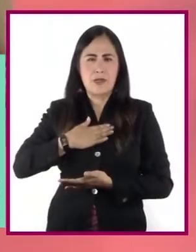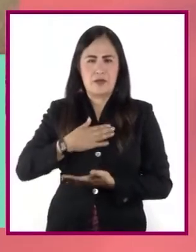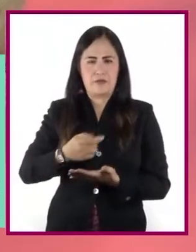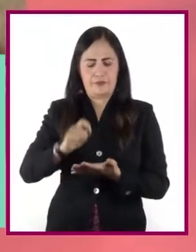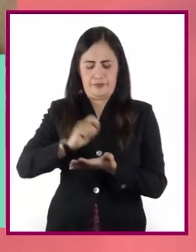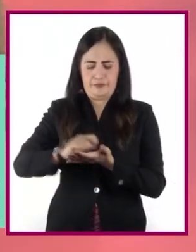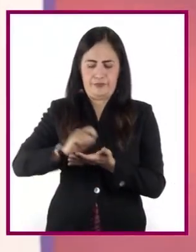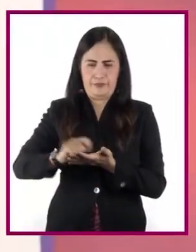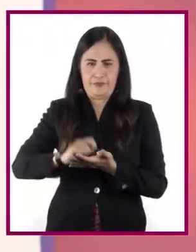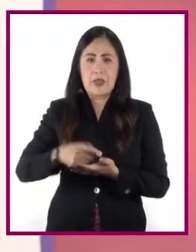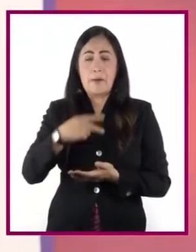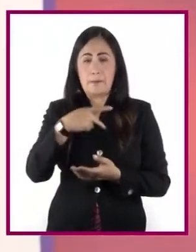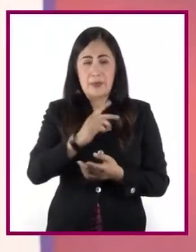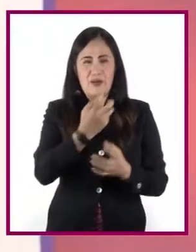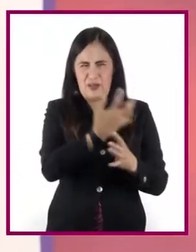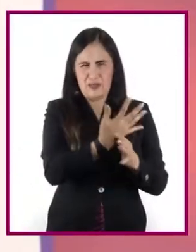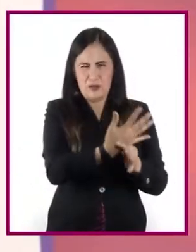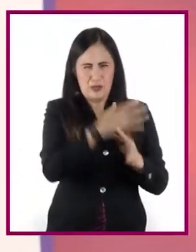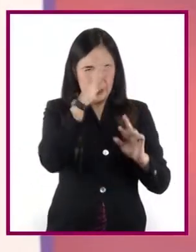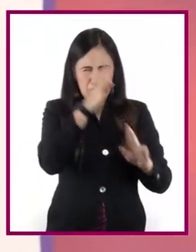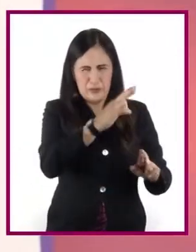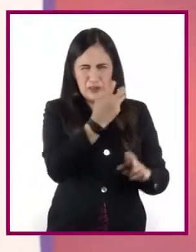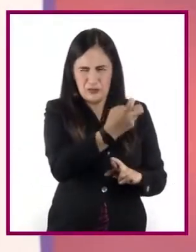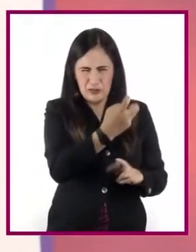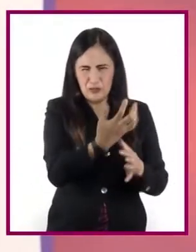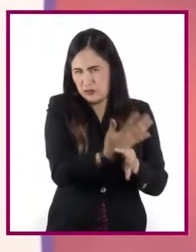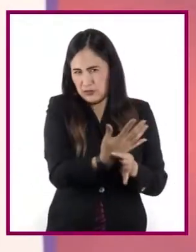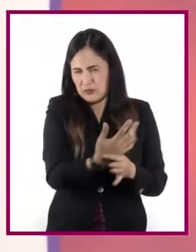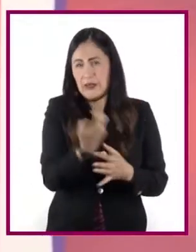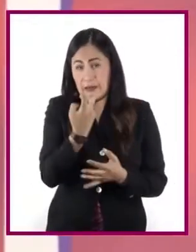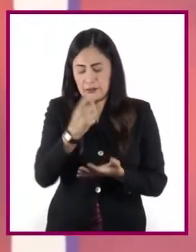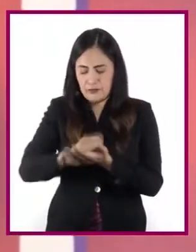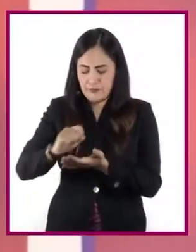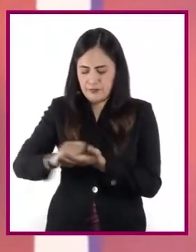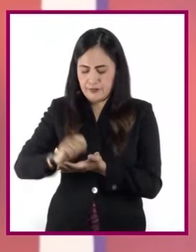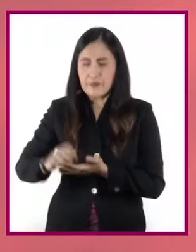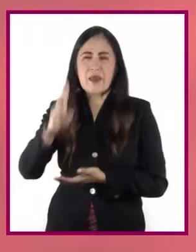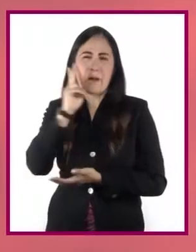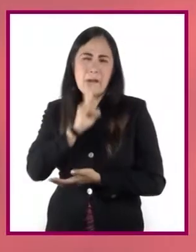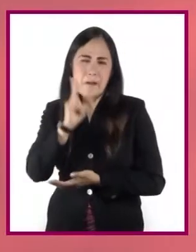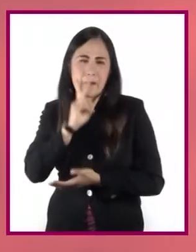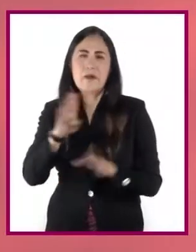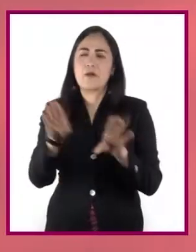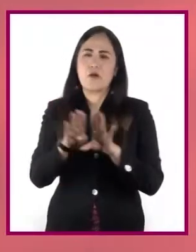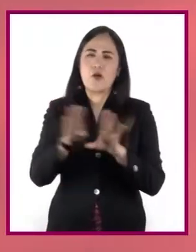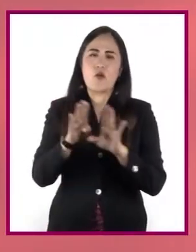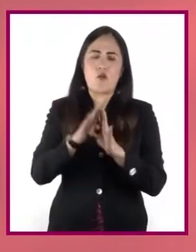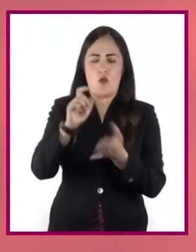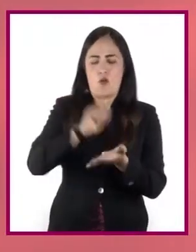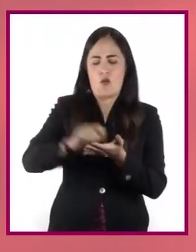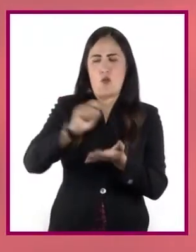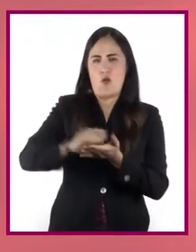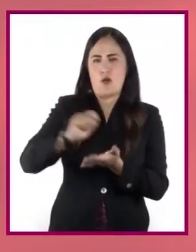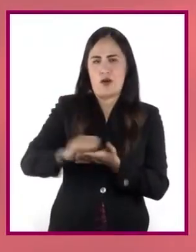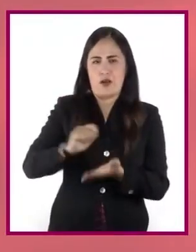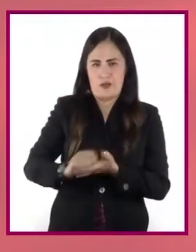cambiarle el sentido. Para que sea más claro, veamos un borrador de cómo podrían desarrollar, a partir de